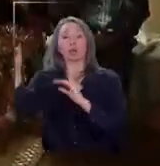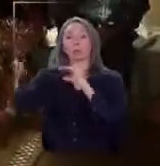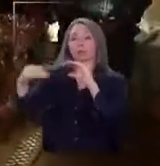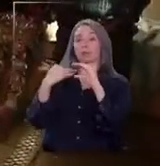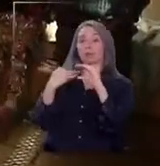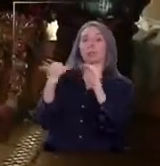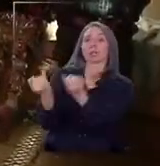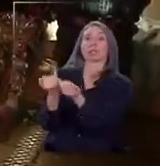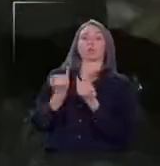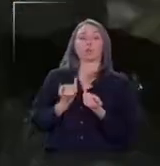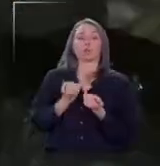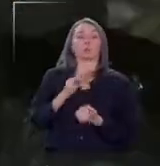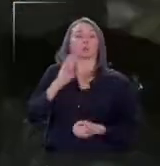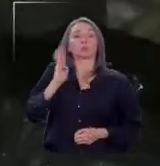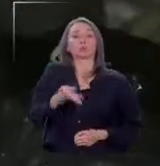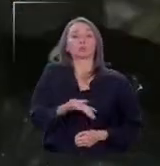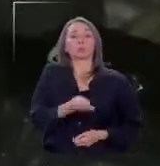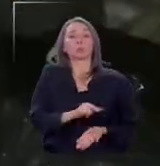llegó el